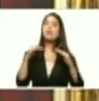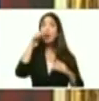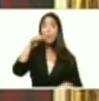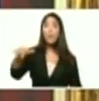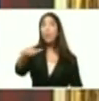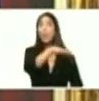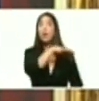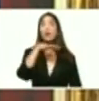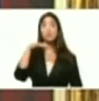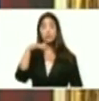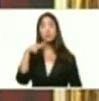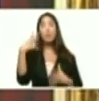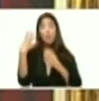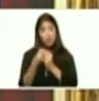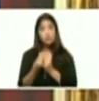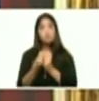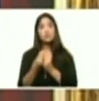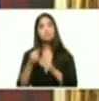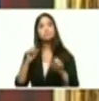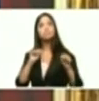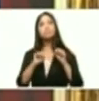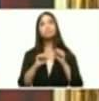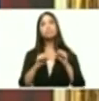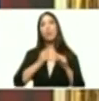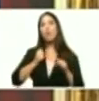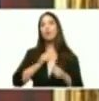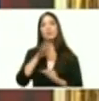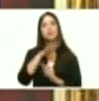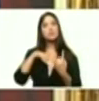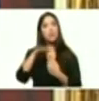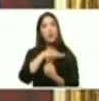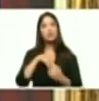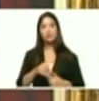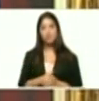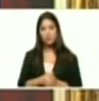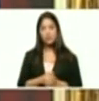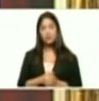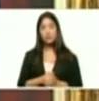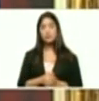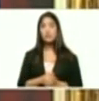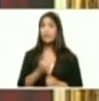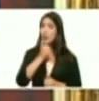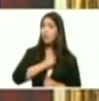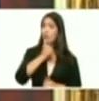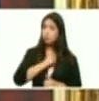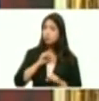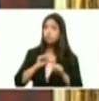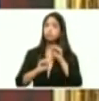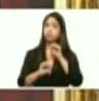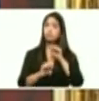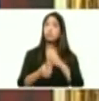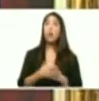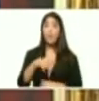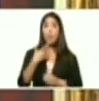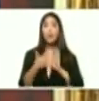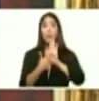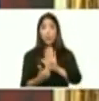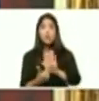para encarar esto, y lo que sea, y por eso lo hemos encarado, yo les puedo mostrar a ustedes, por ejemplo,